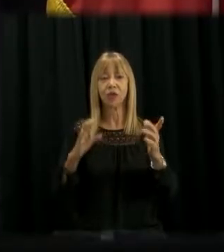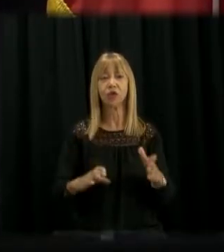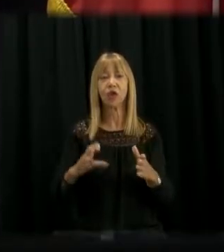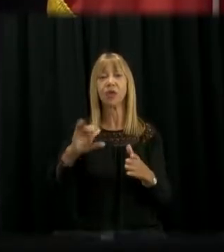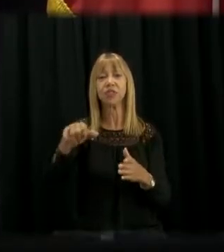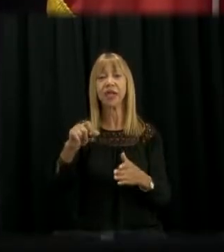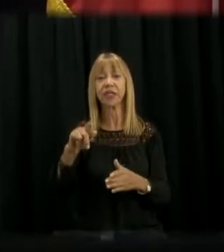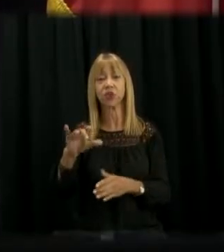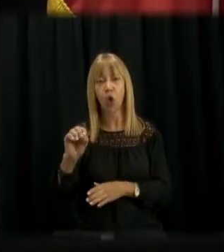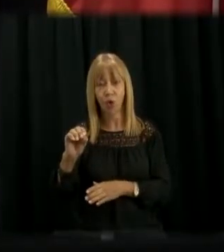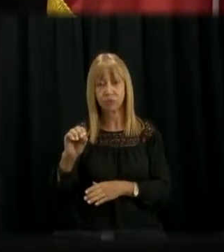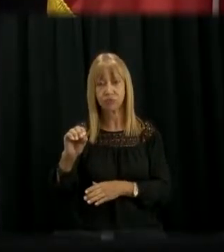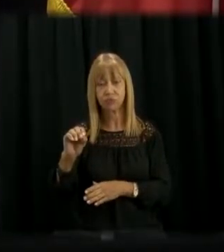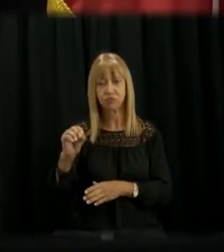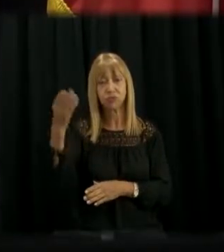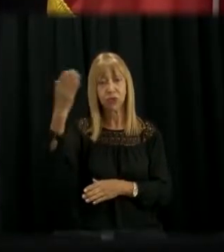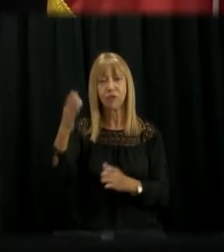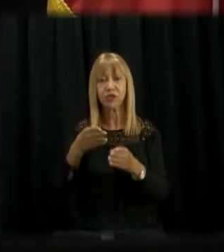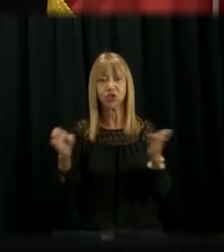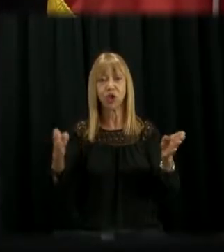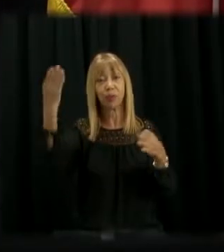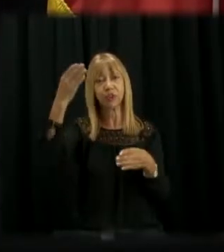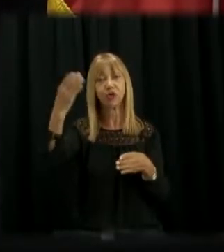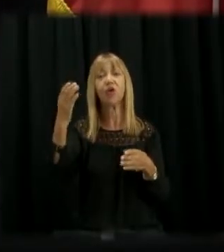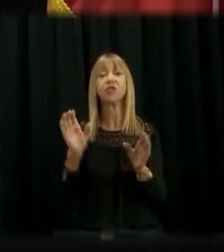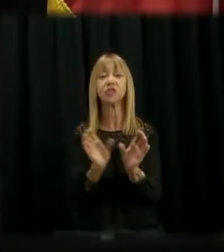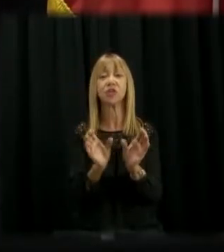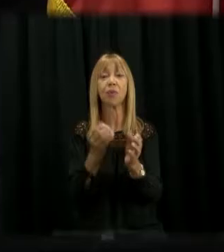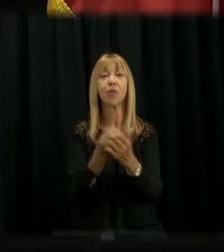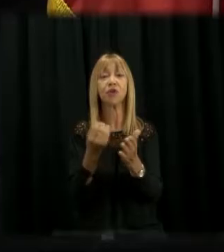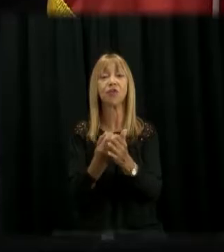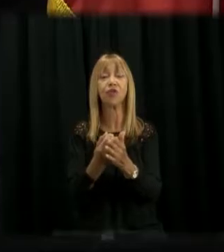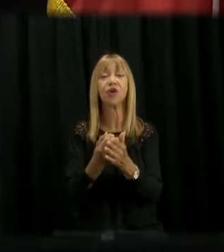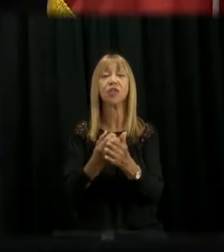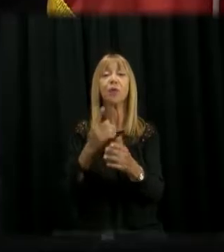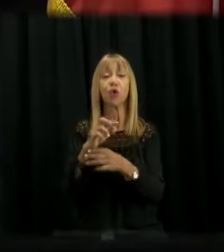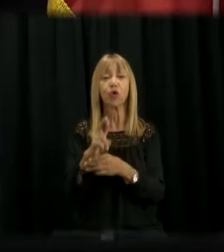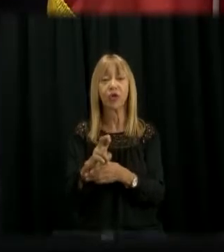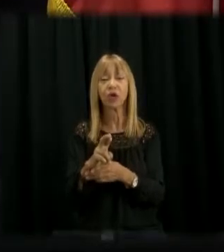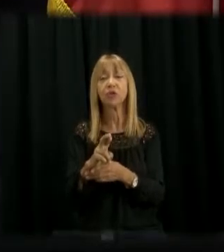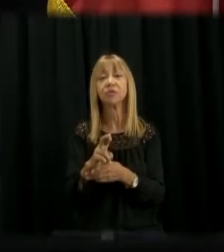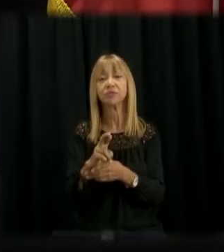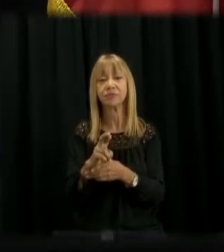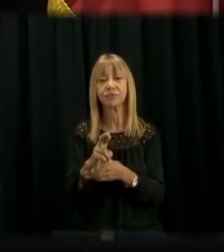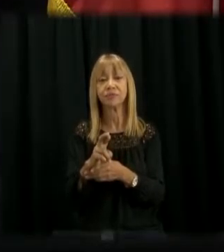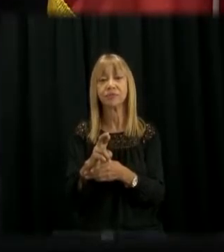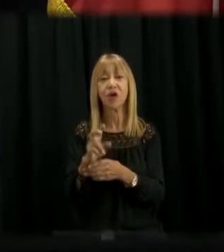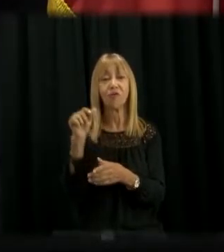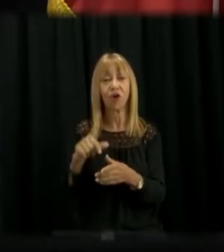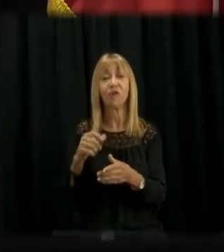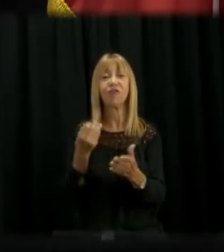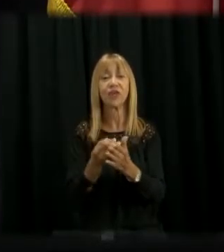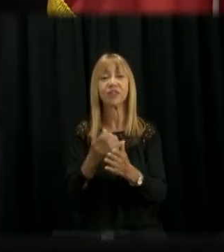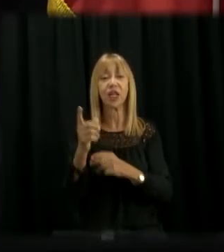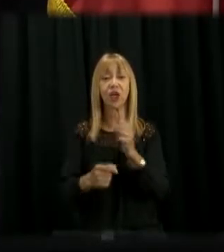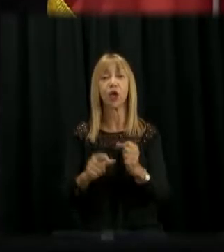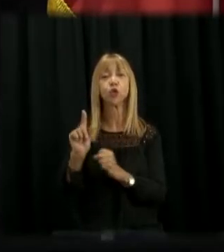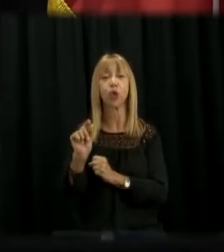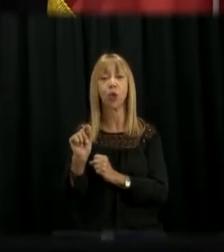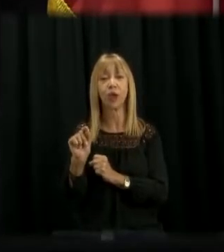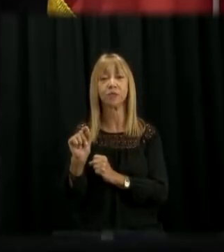la señora Yaresco, para dar una presentación general del presupuesto general para ELA y para sus instrumentalidades o